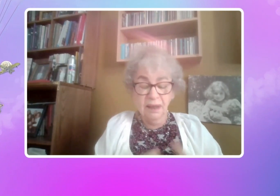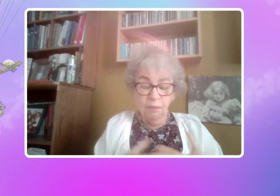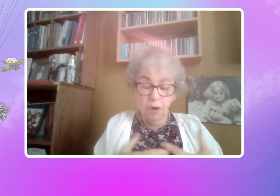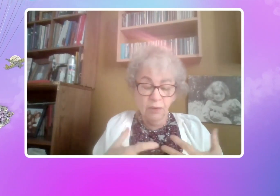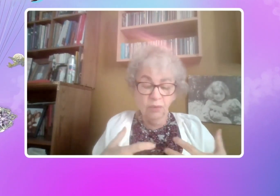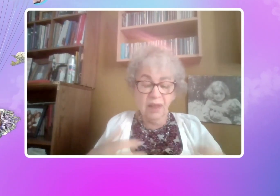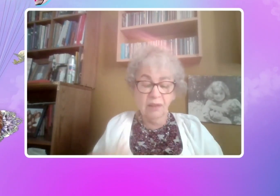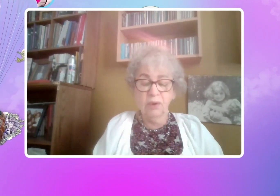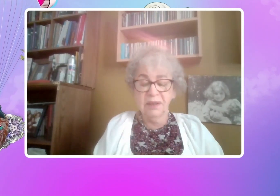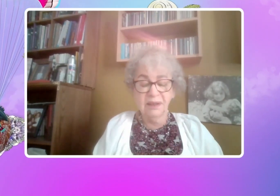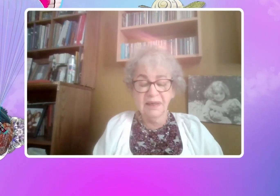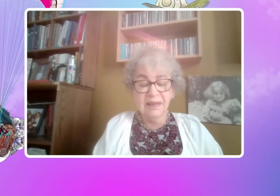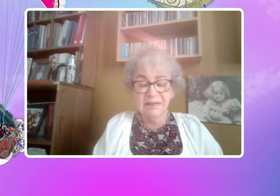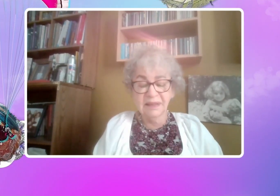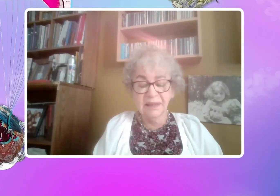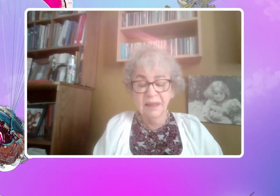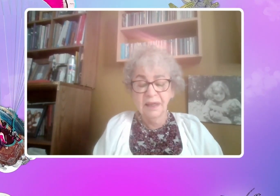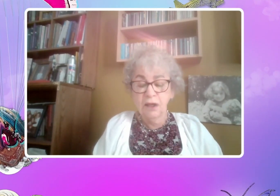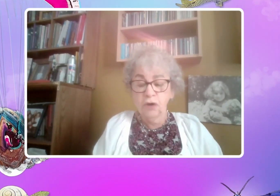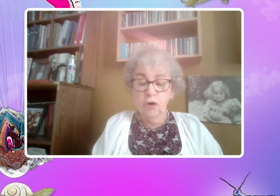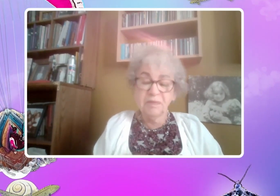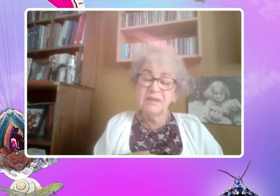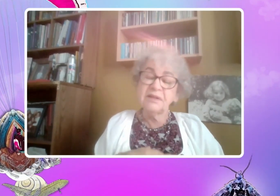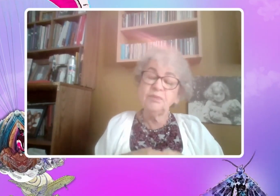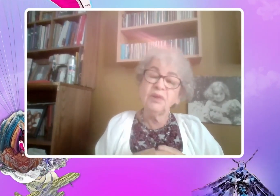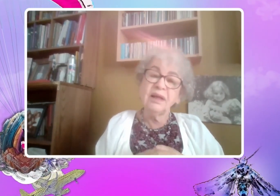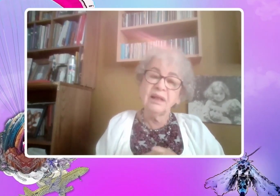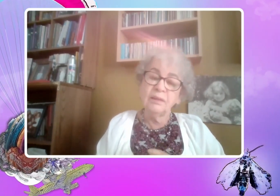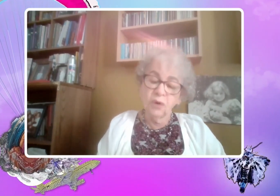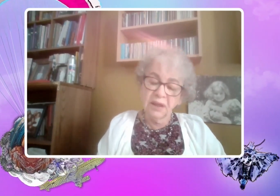Posteriormente, hemos ayudado a generalizar